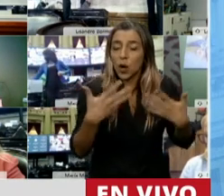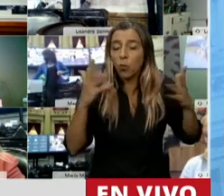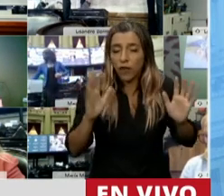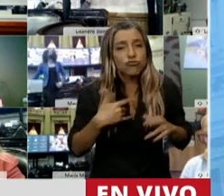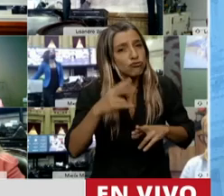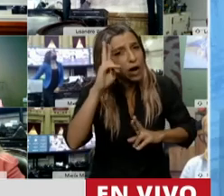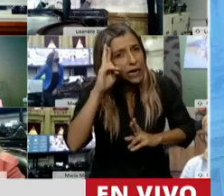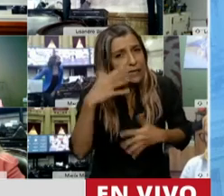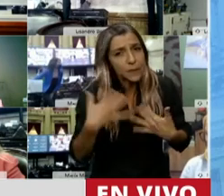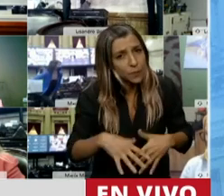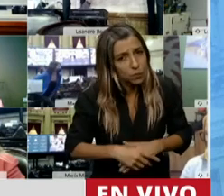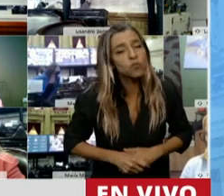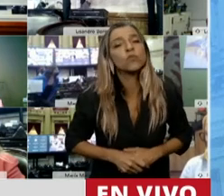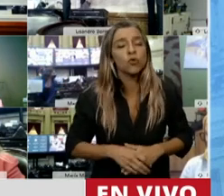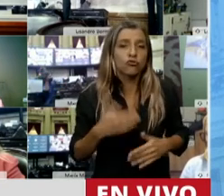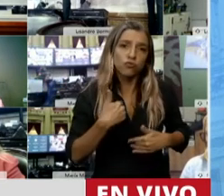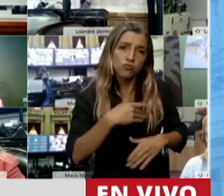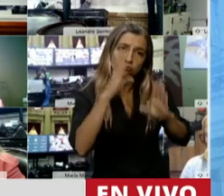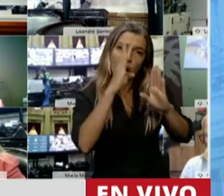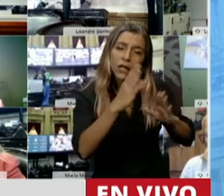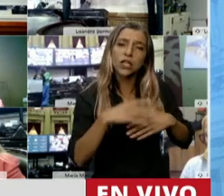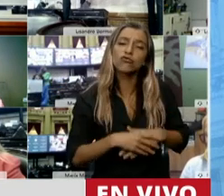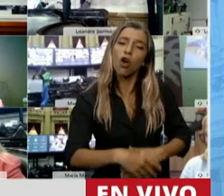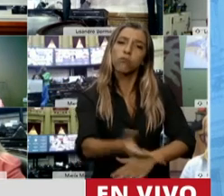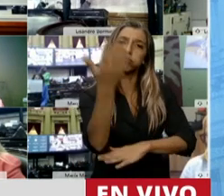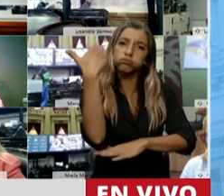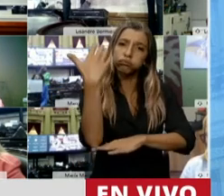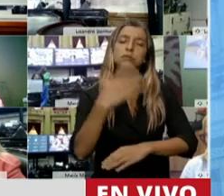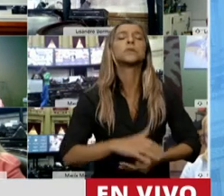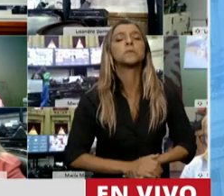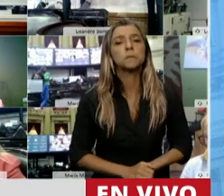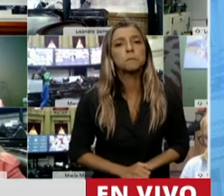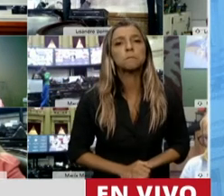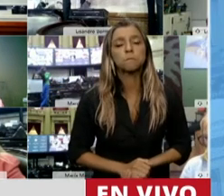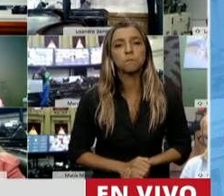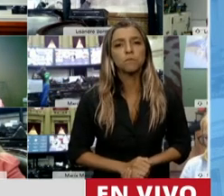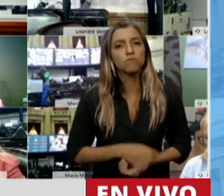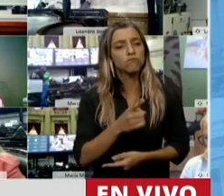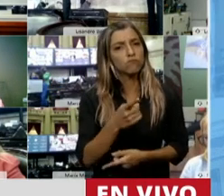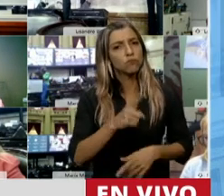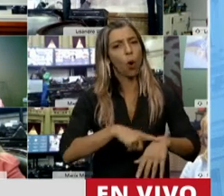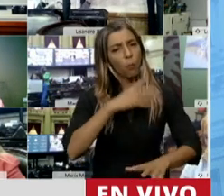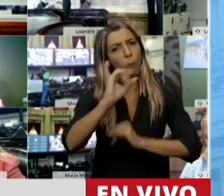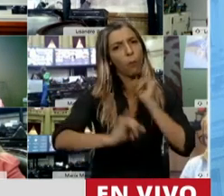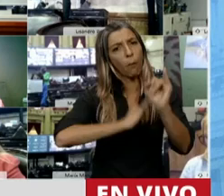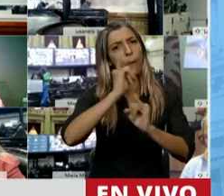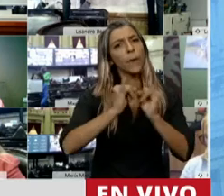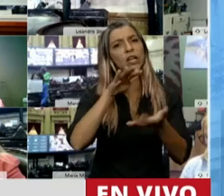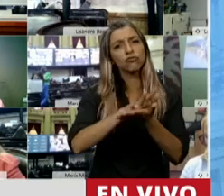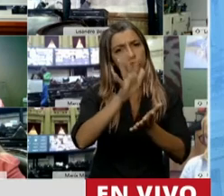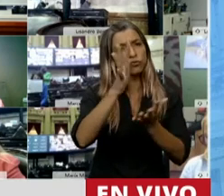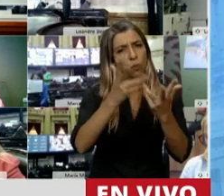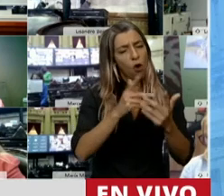respeto, porque la he escuchado atentamente en su emoción y en la vocación que tenía a este